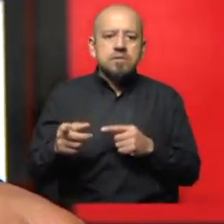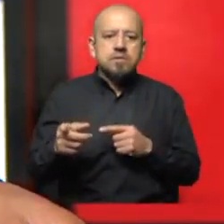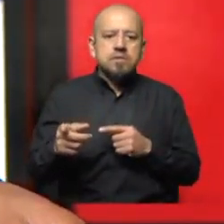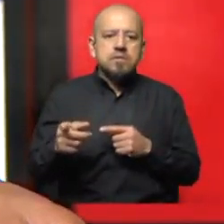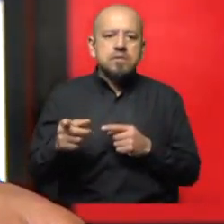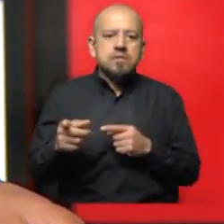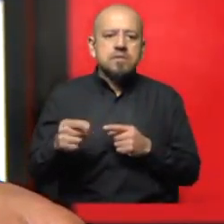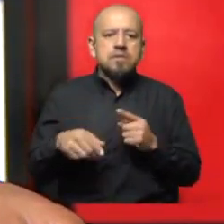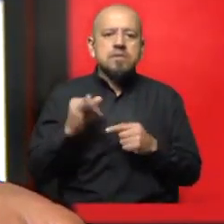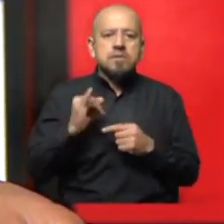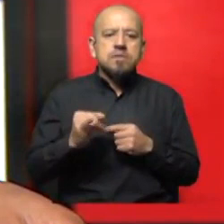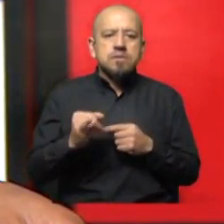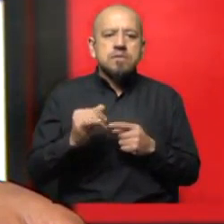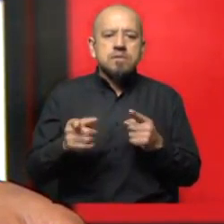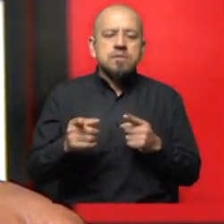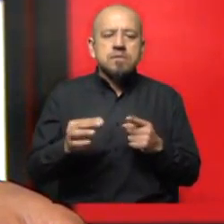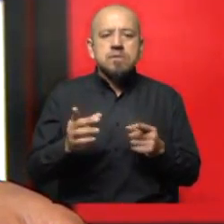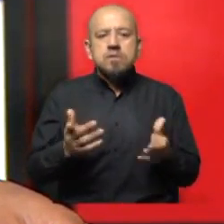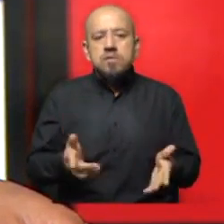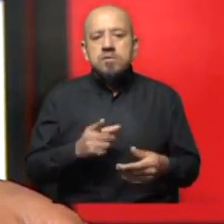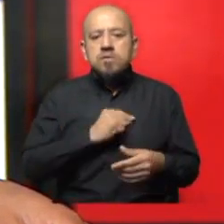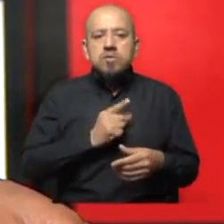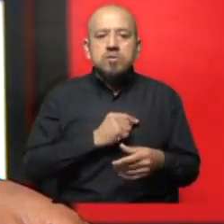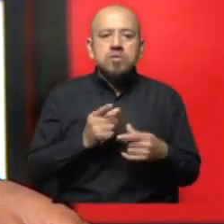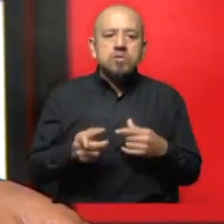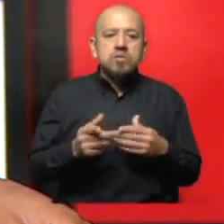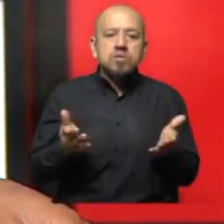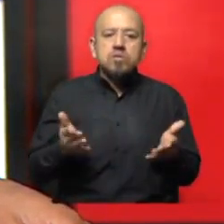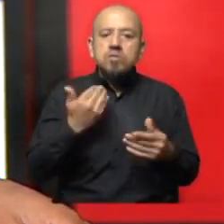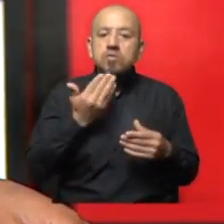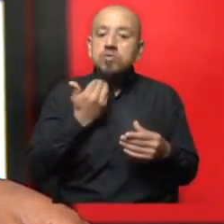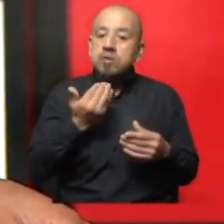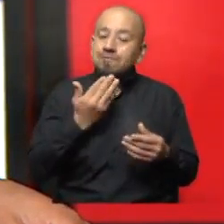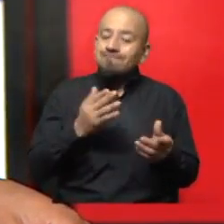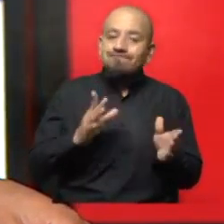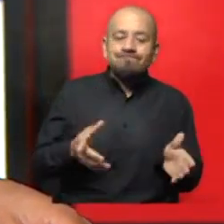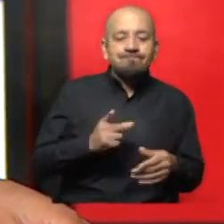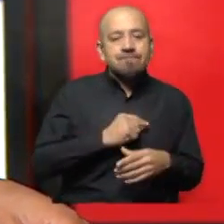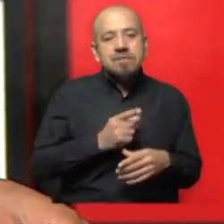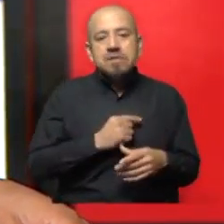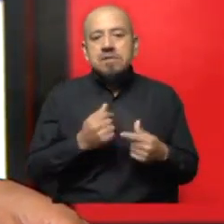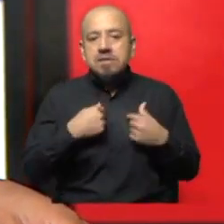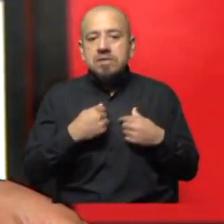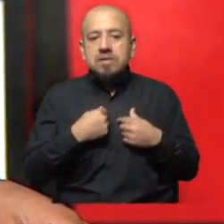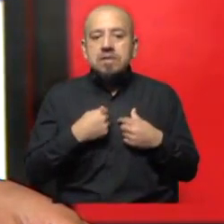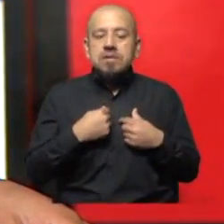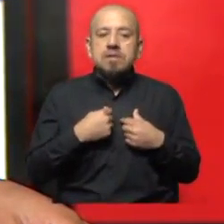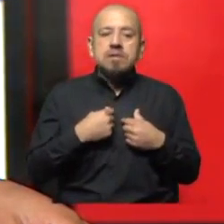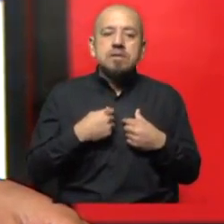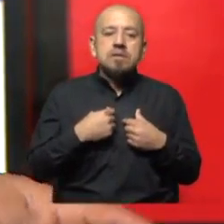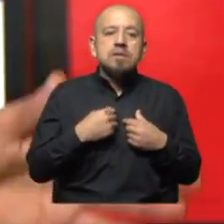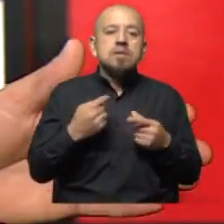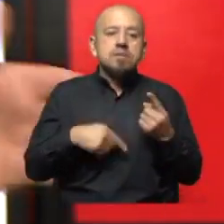y si fue obviamente fue doloroso no sabía que iba a ser tan doloroso por lo menos para mí